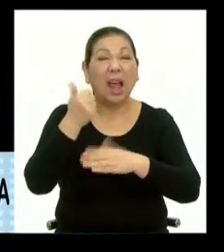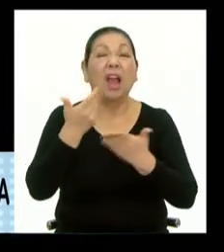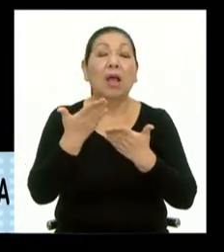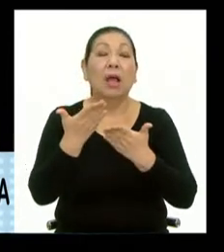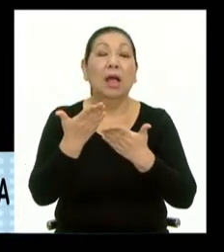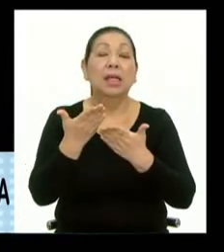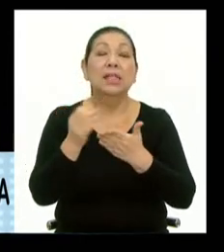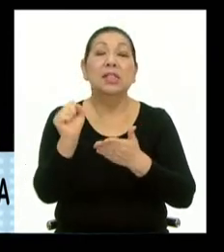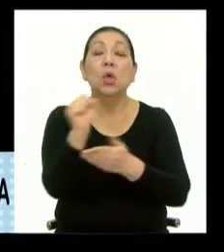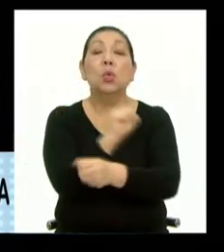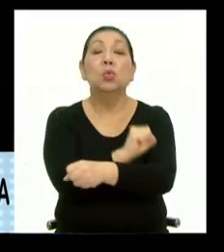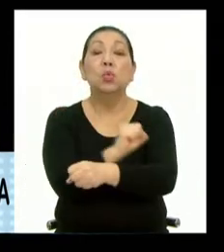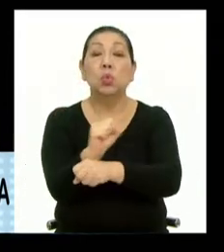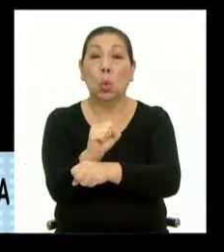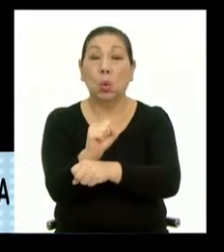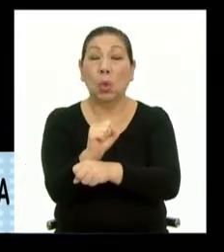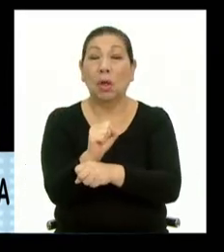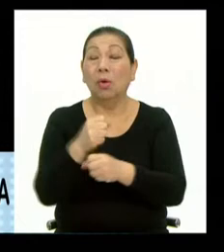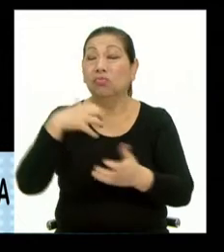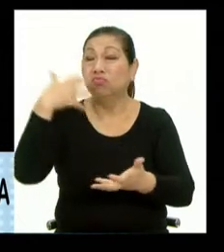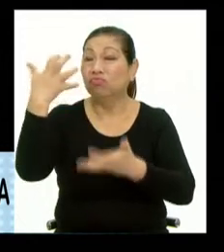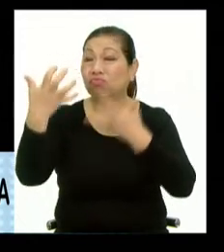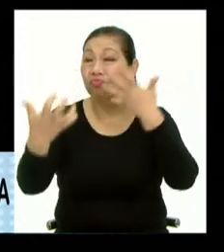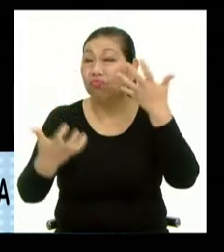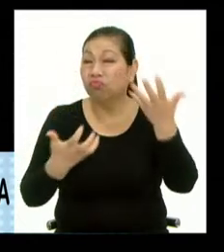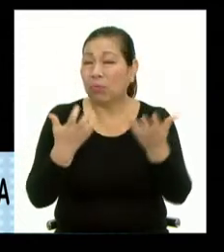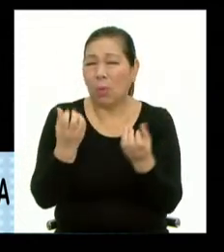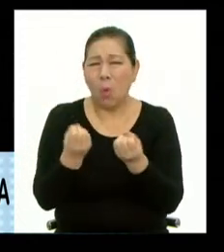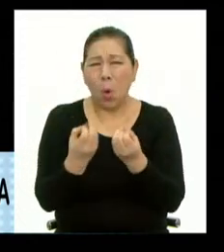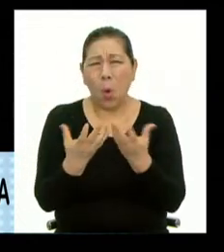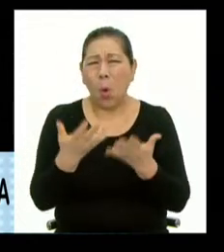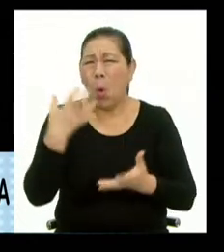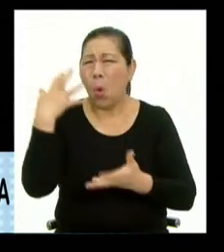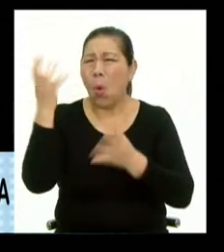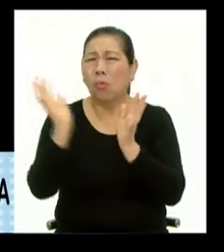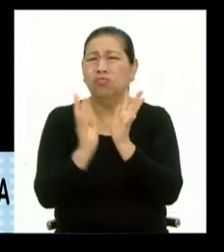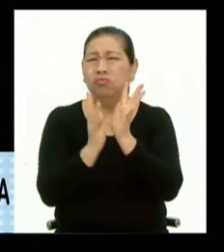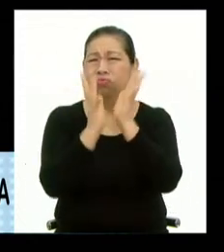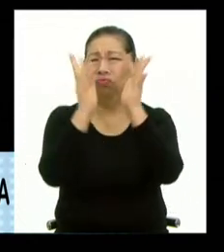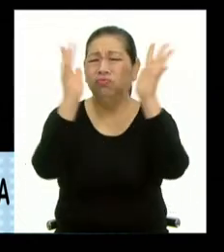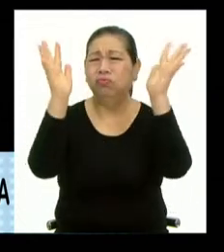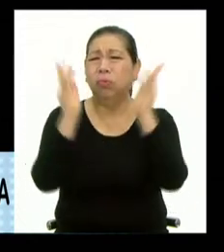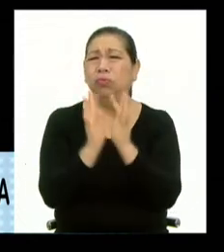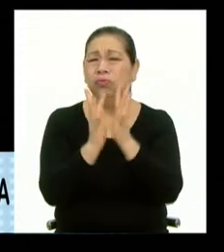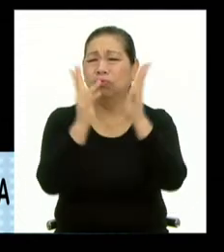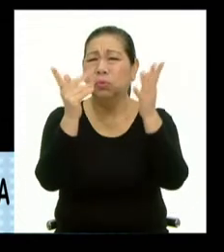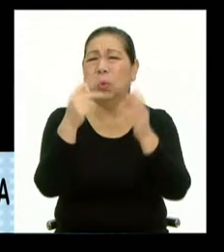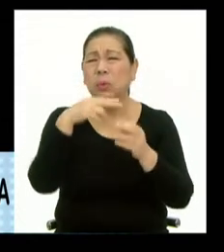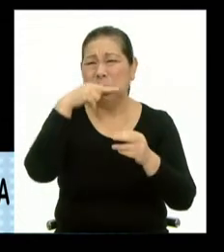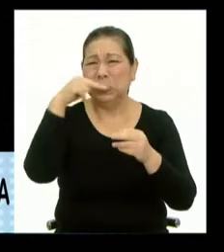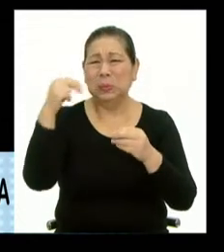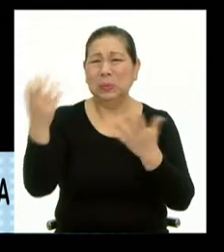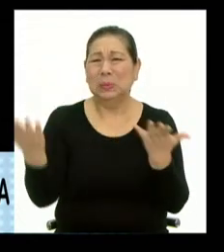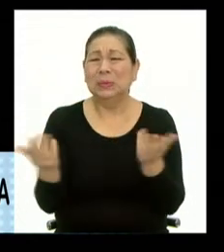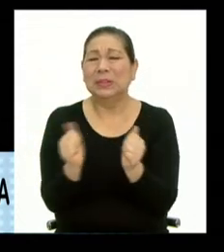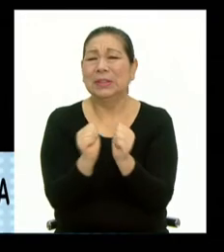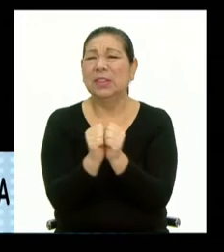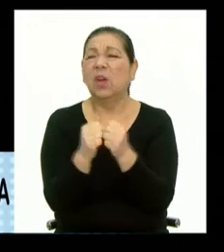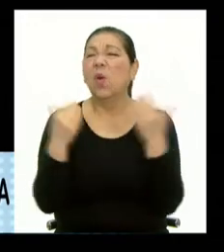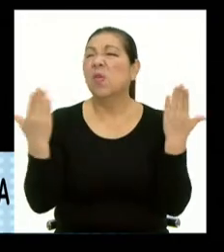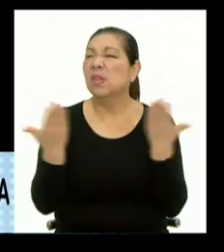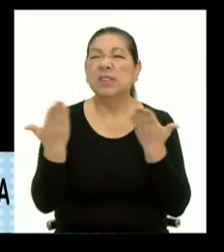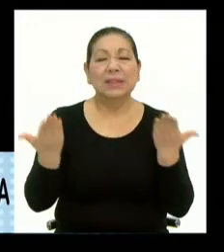distrito de Santiago de Surco. Vemos un incendio, una intensa columna de humo y